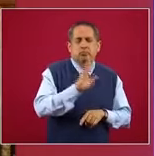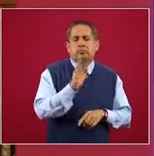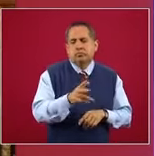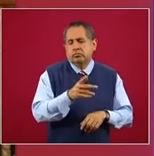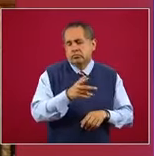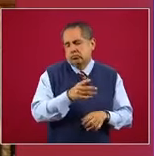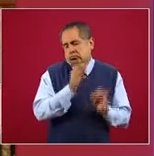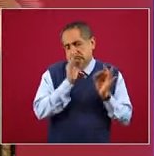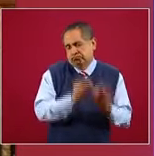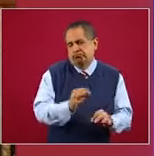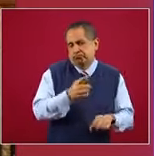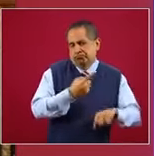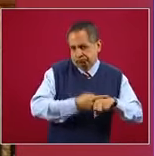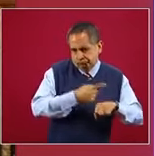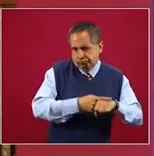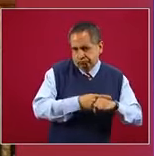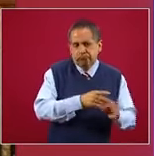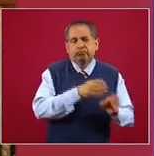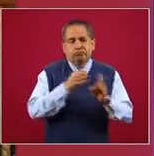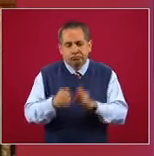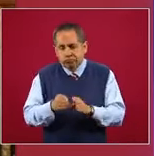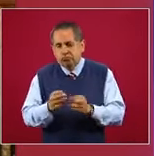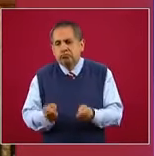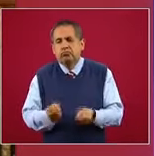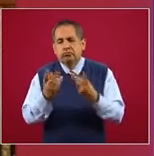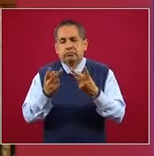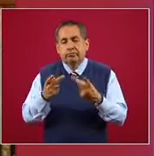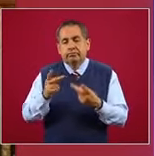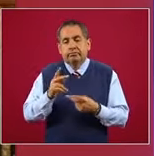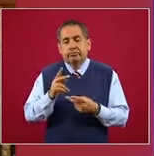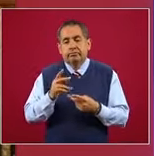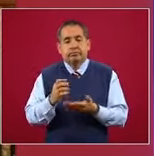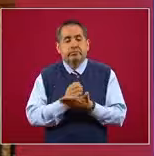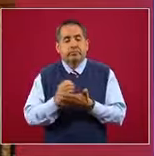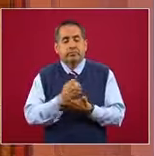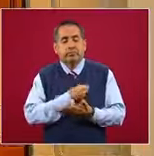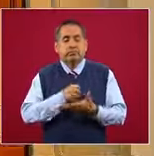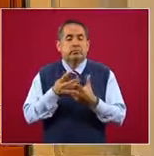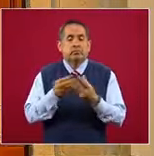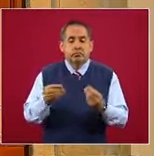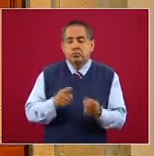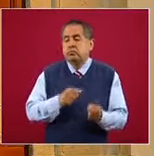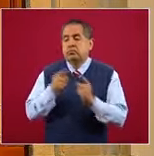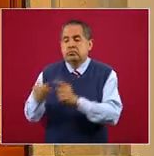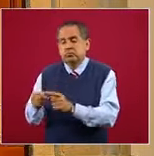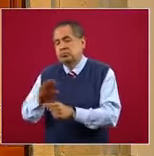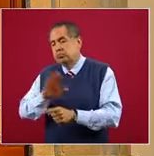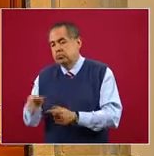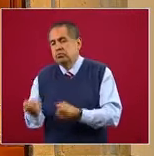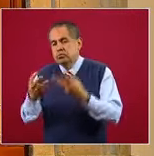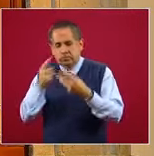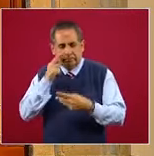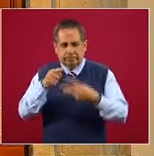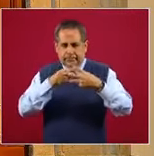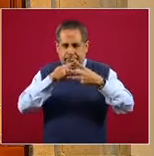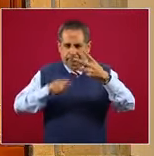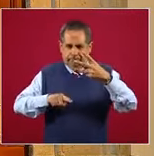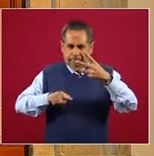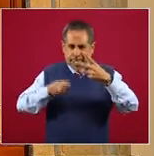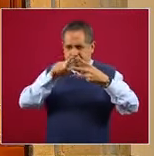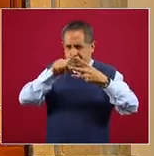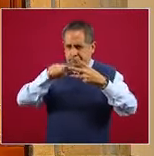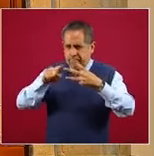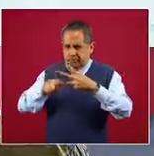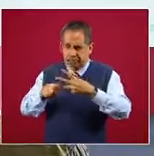por laboratorio como de los que estamos estimando que muy probablemente se van a confirmar en las siguientes semanas. Así también es muy